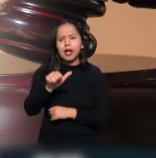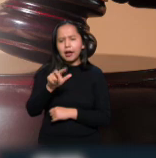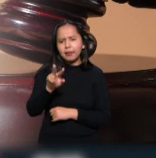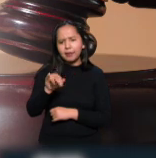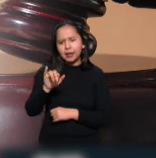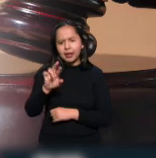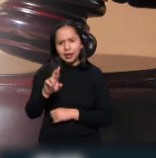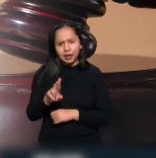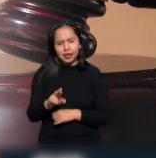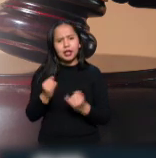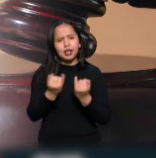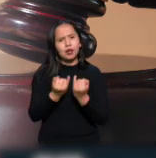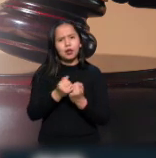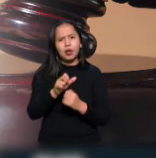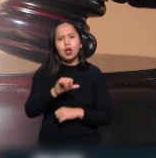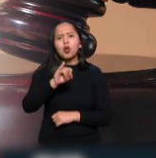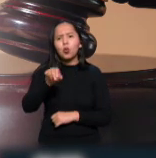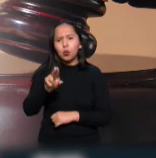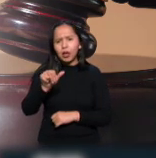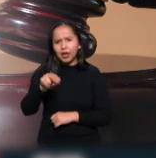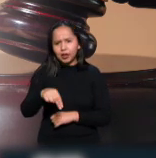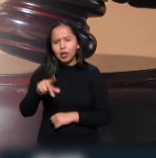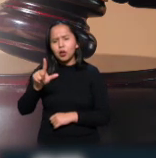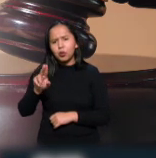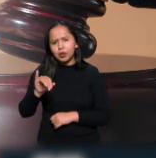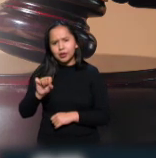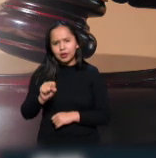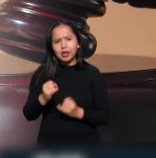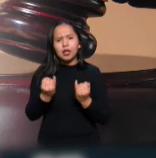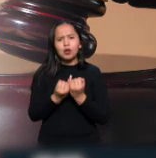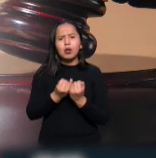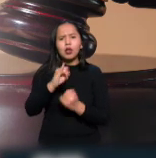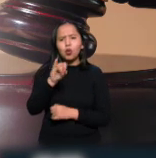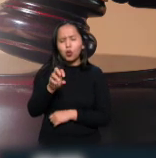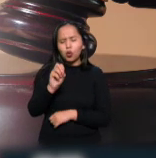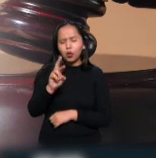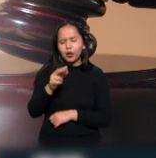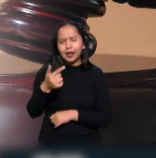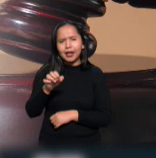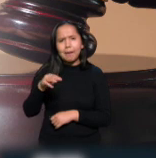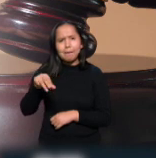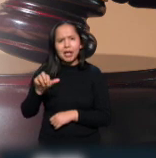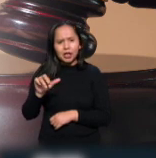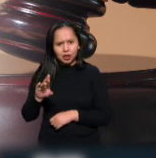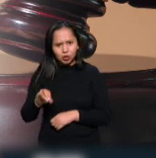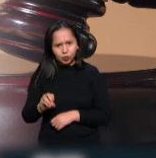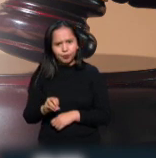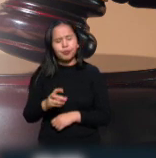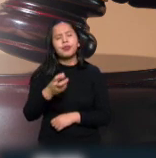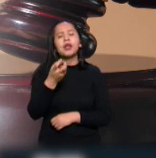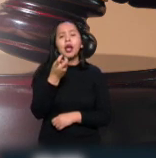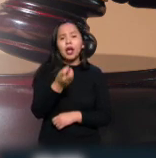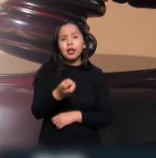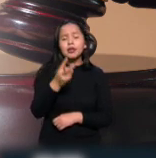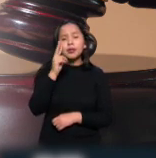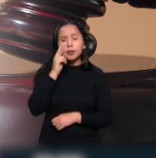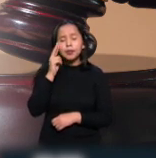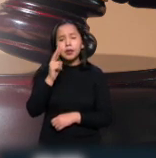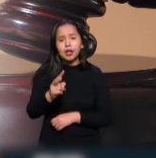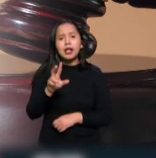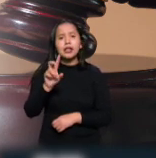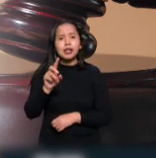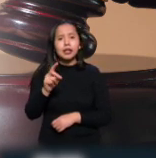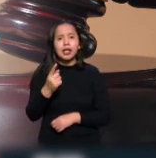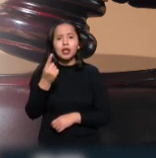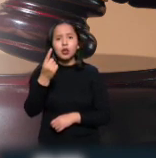Luis González Alcántara Carrancá, Alberto Pérez Dayán y Jorge Mario Pardo Rebolledo. Estas renuncias surtirán efecto el